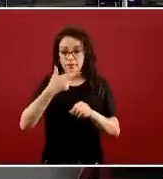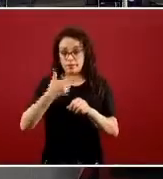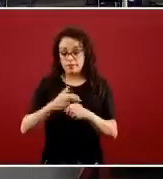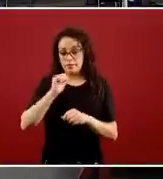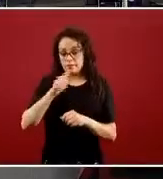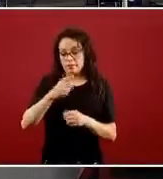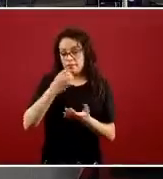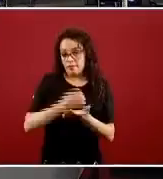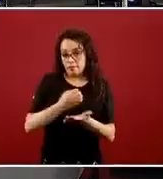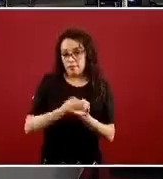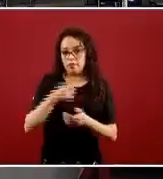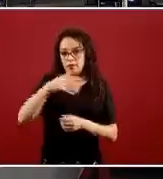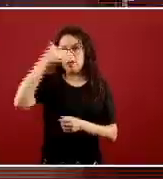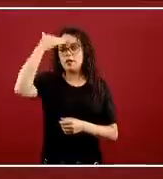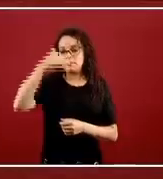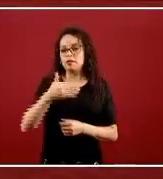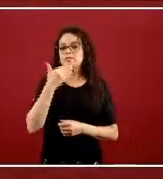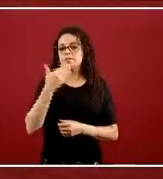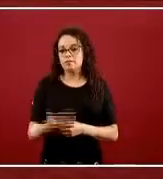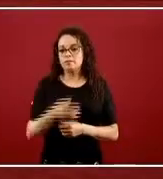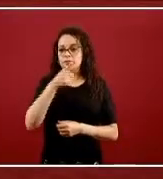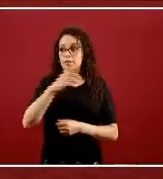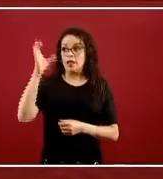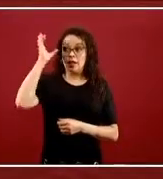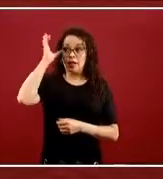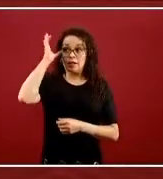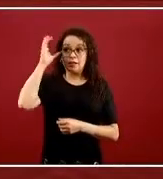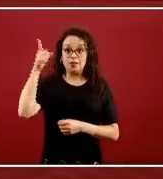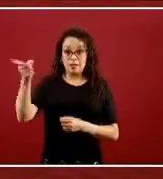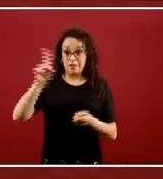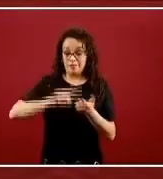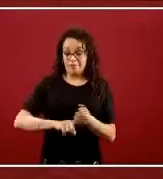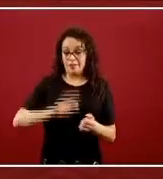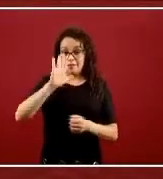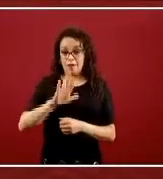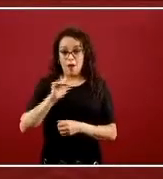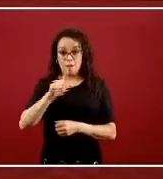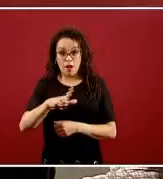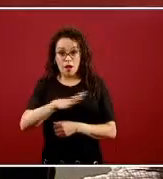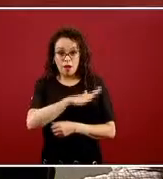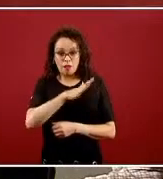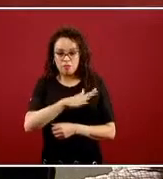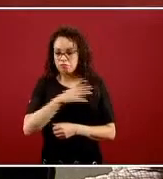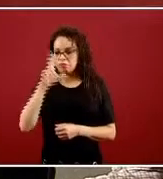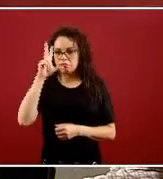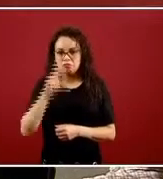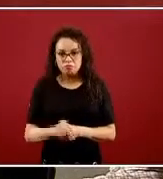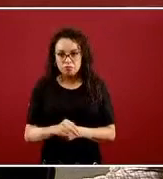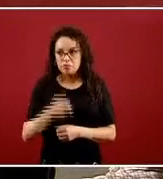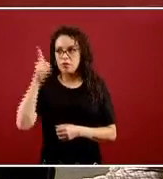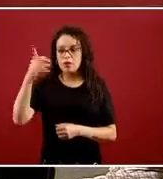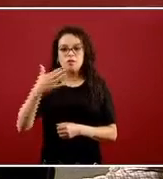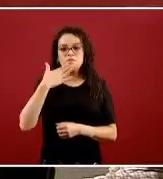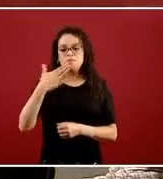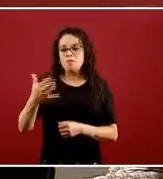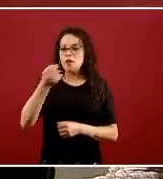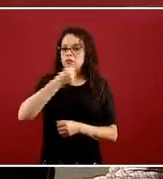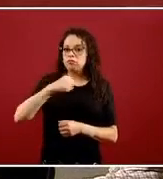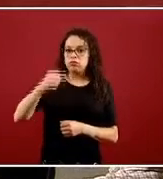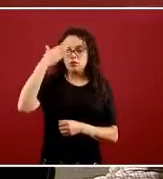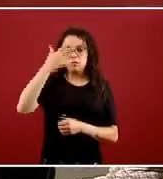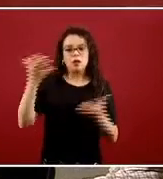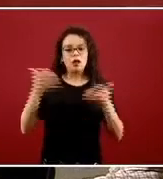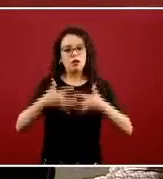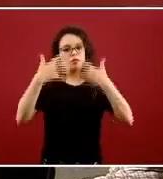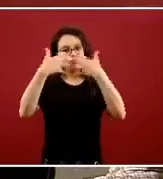documentado, para pensar que China es sinónimo de mala calidad. China también tiene espléndidos productos tecnológicos y otros